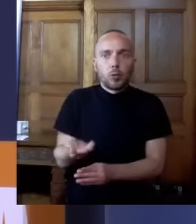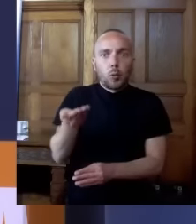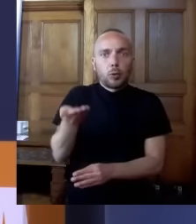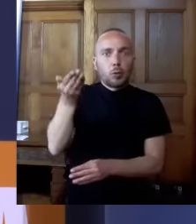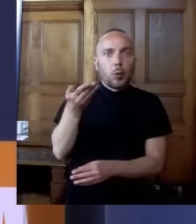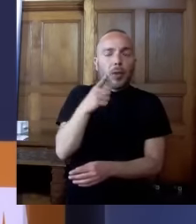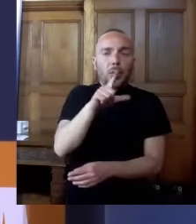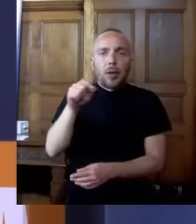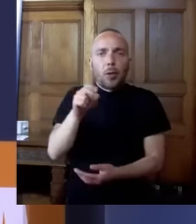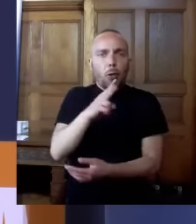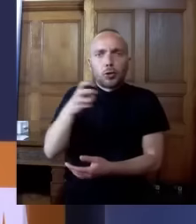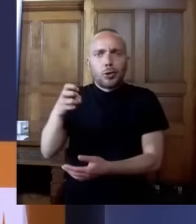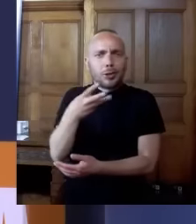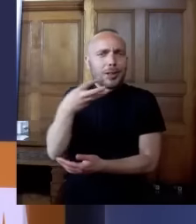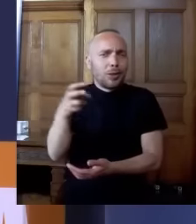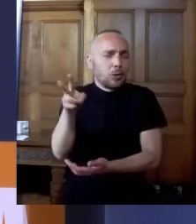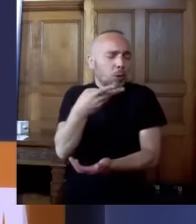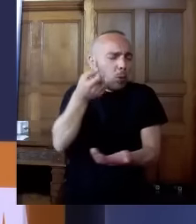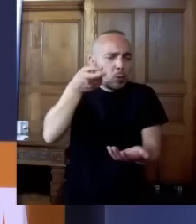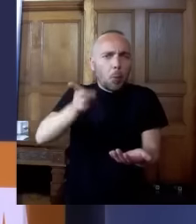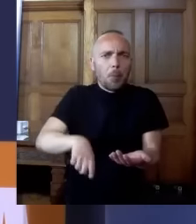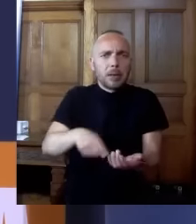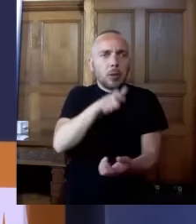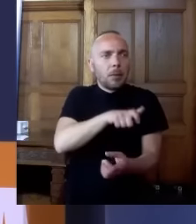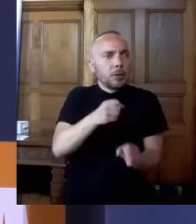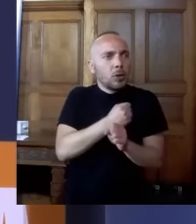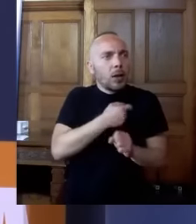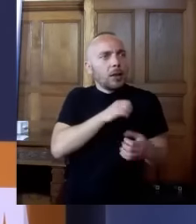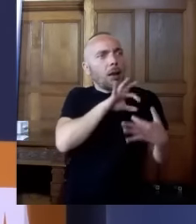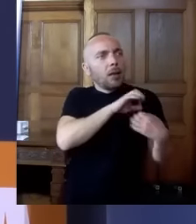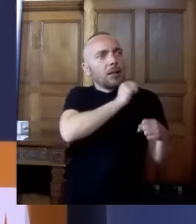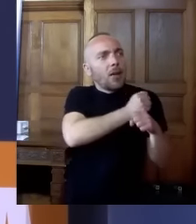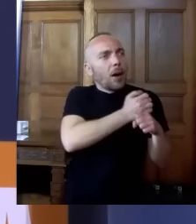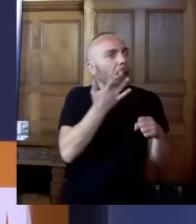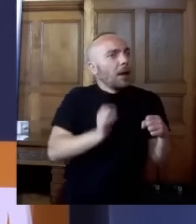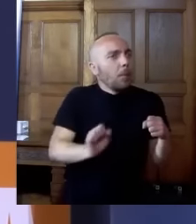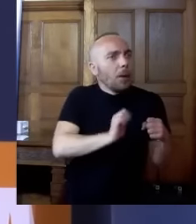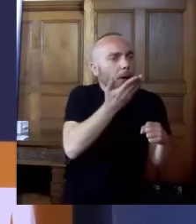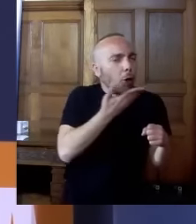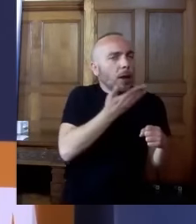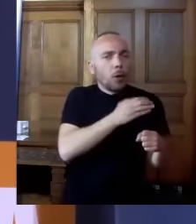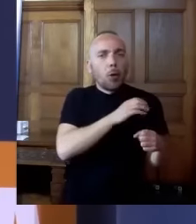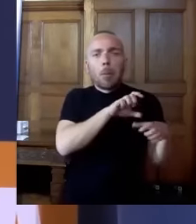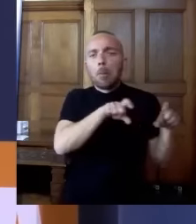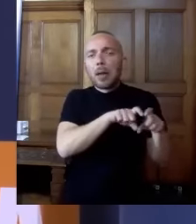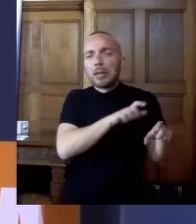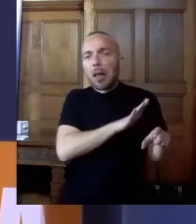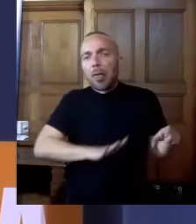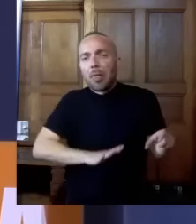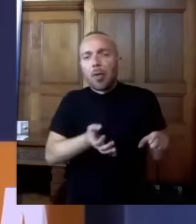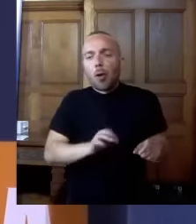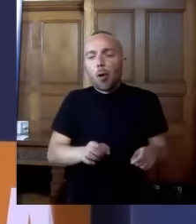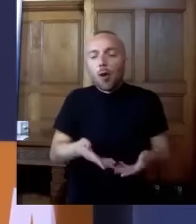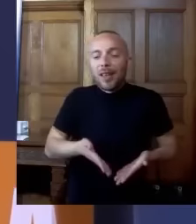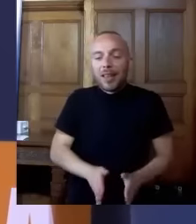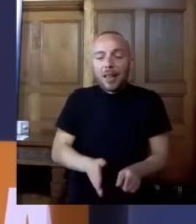eur al mes a una persona que trabaja para clece limpiando un colegio a un joven al que sus padres le habían dado la entrada de